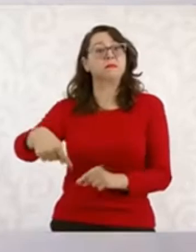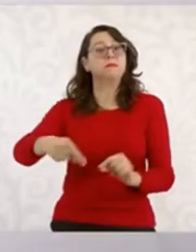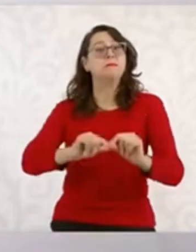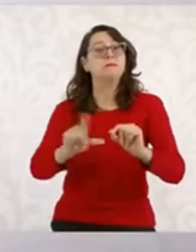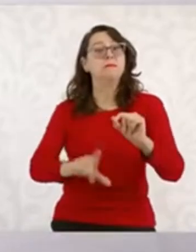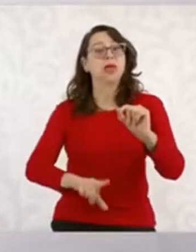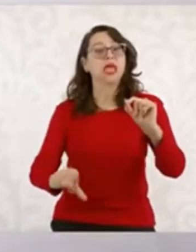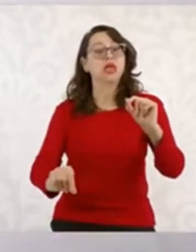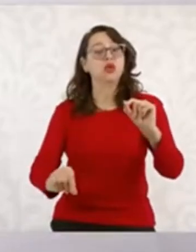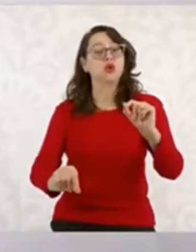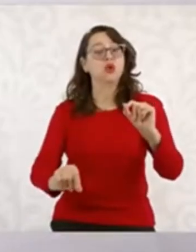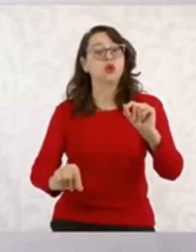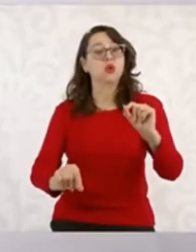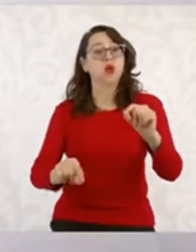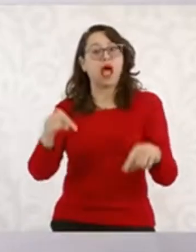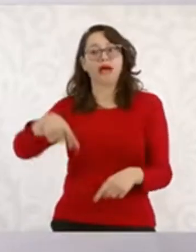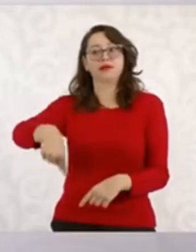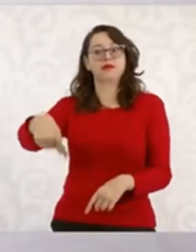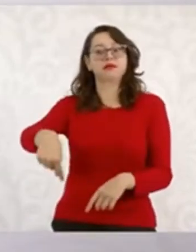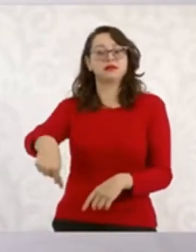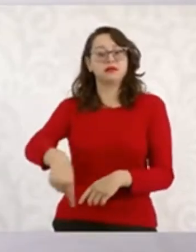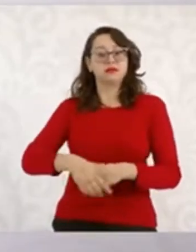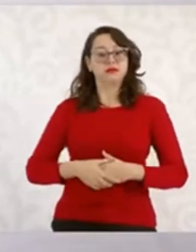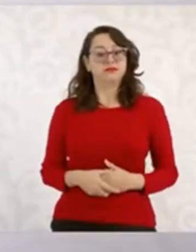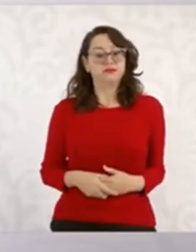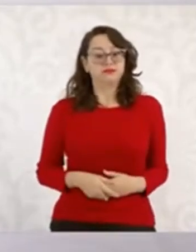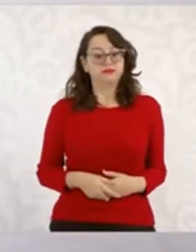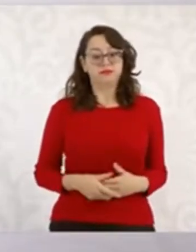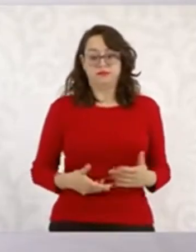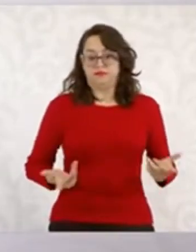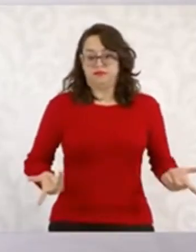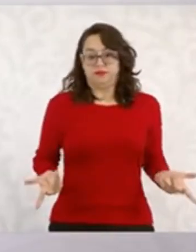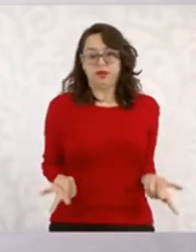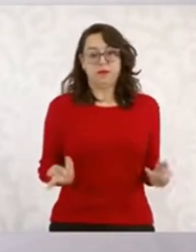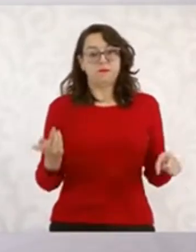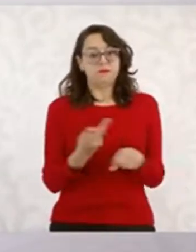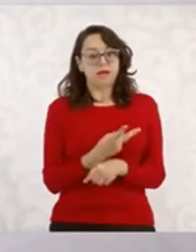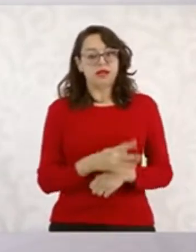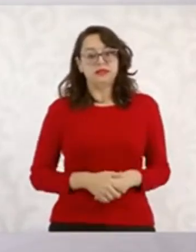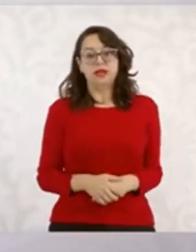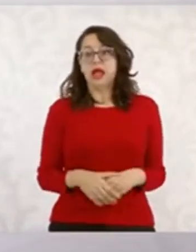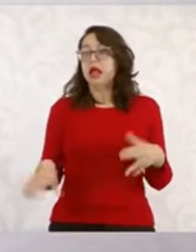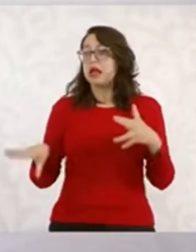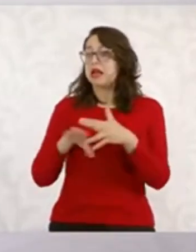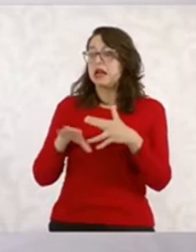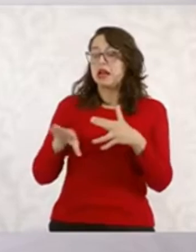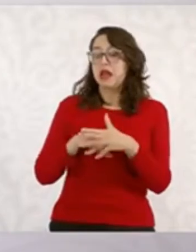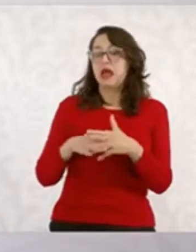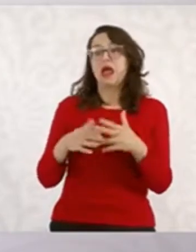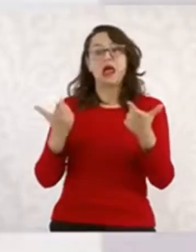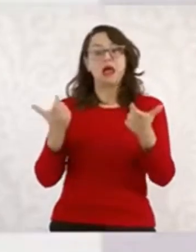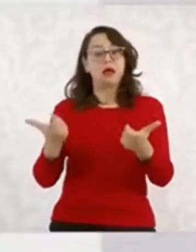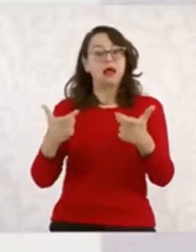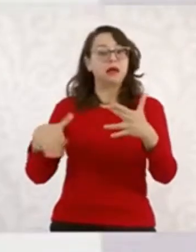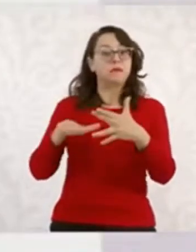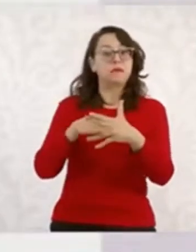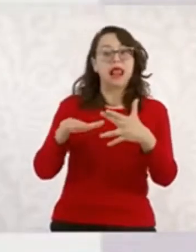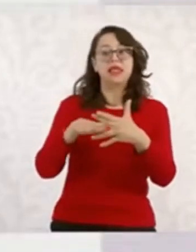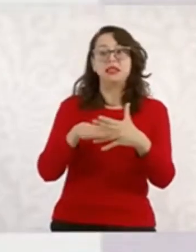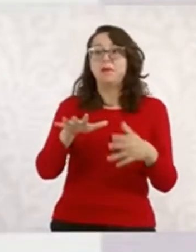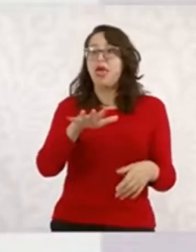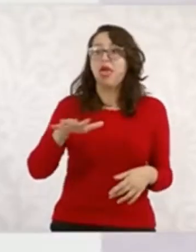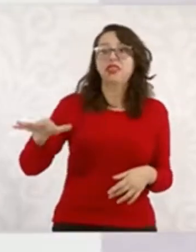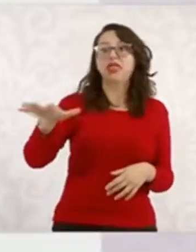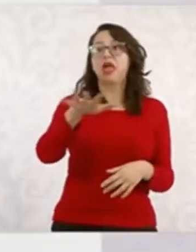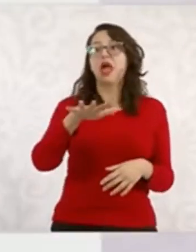No decían antes de que nosotros íbamos a destruir la clase media, que nosotros lo que queremos es que haya muchos pobres